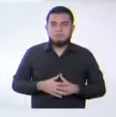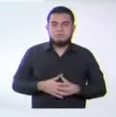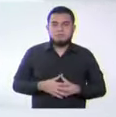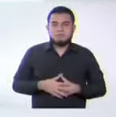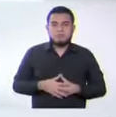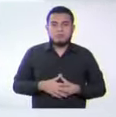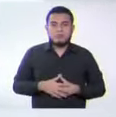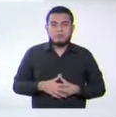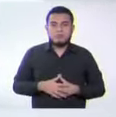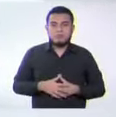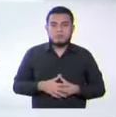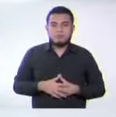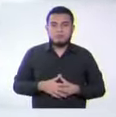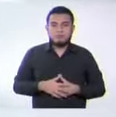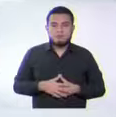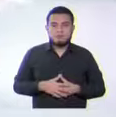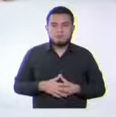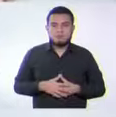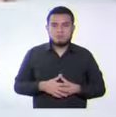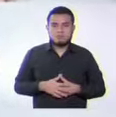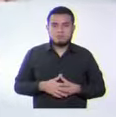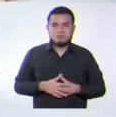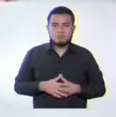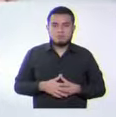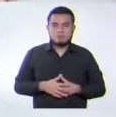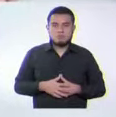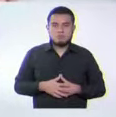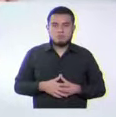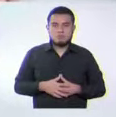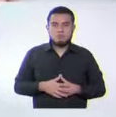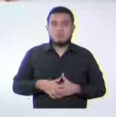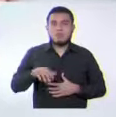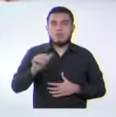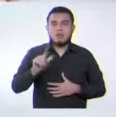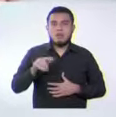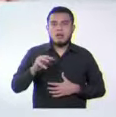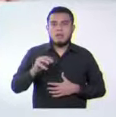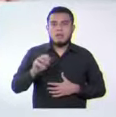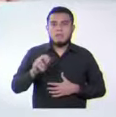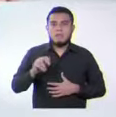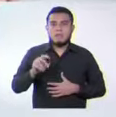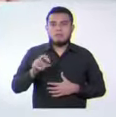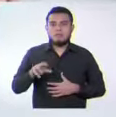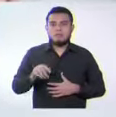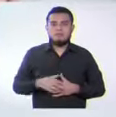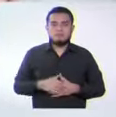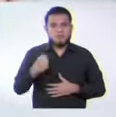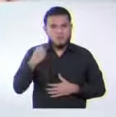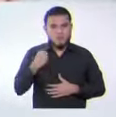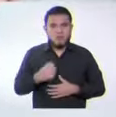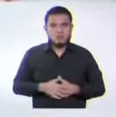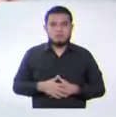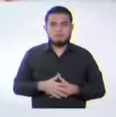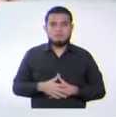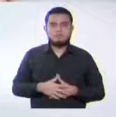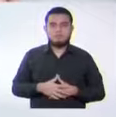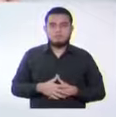y utilizaremos la parte interna. Empezaré con almendra. Voy a frotar fuertemente.